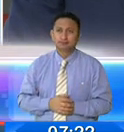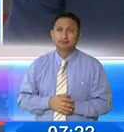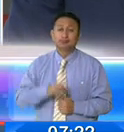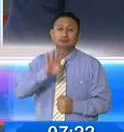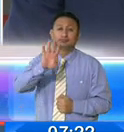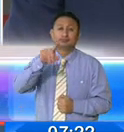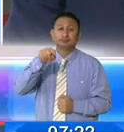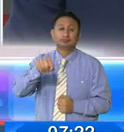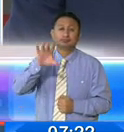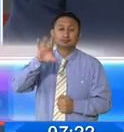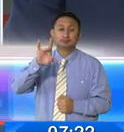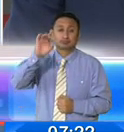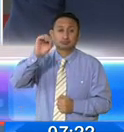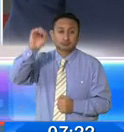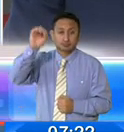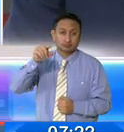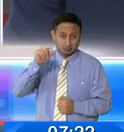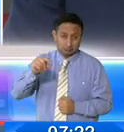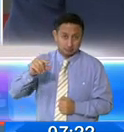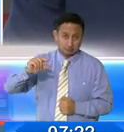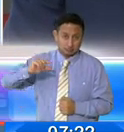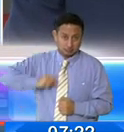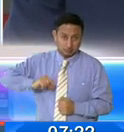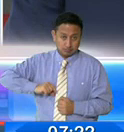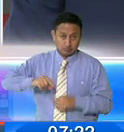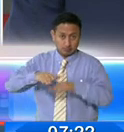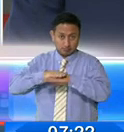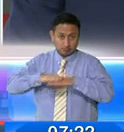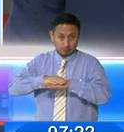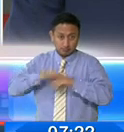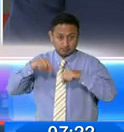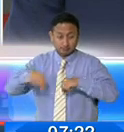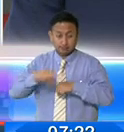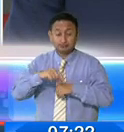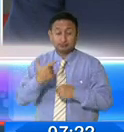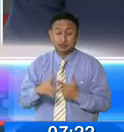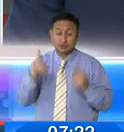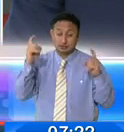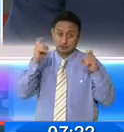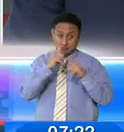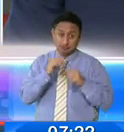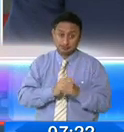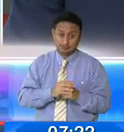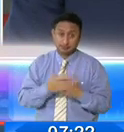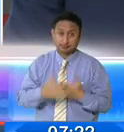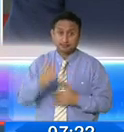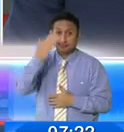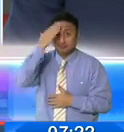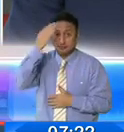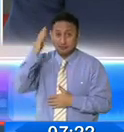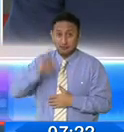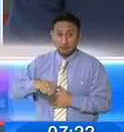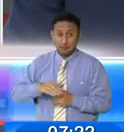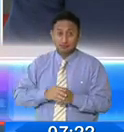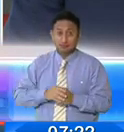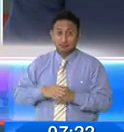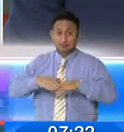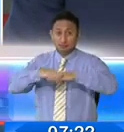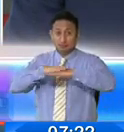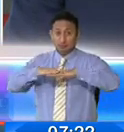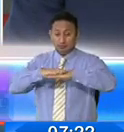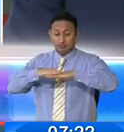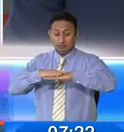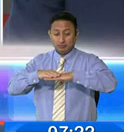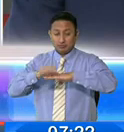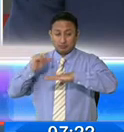de los ecuatorianos ganando el básico. Son personas que están en una situación compleja porque sabemos que están en el límite inferior de los